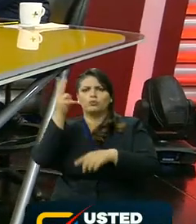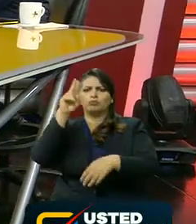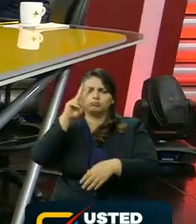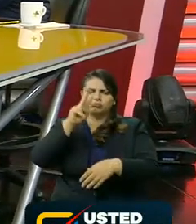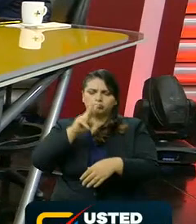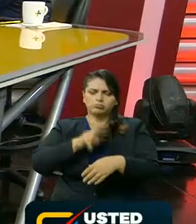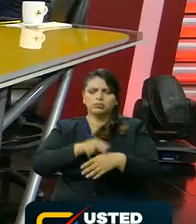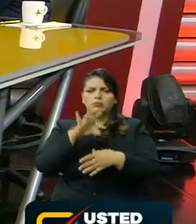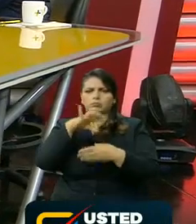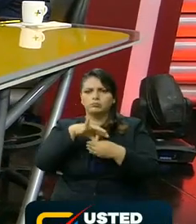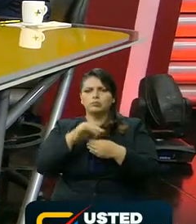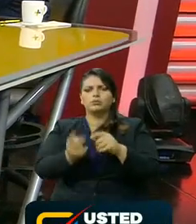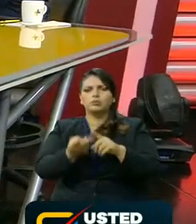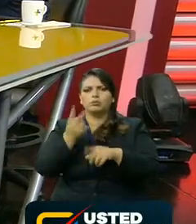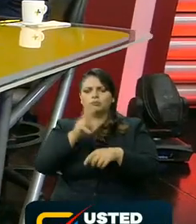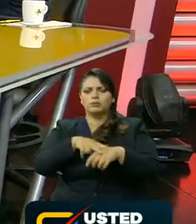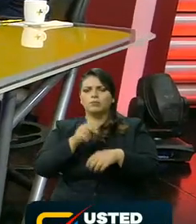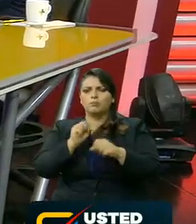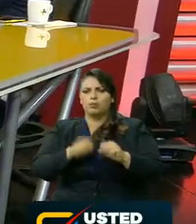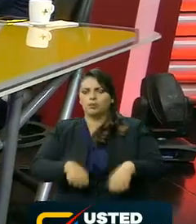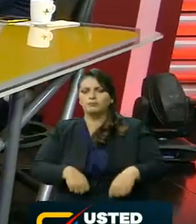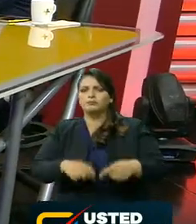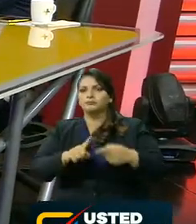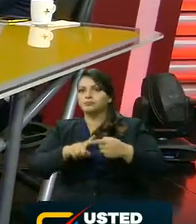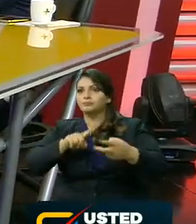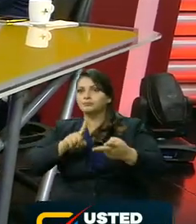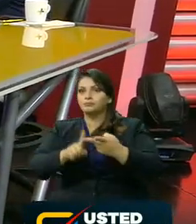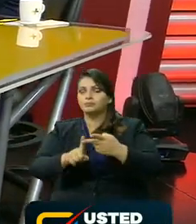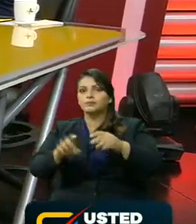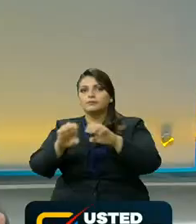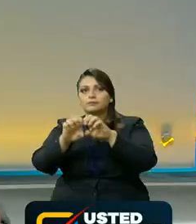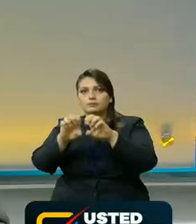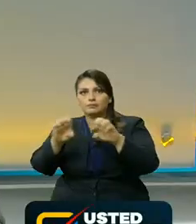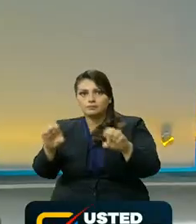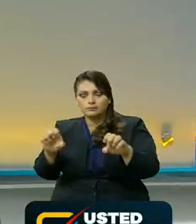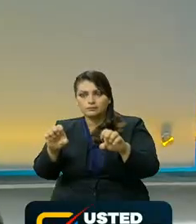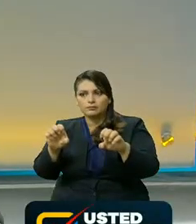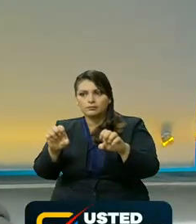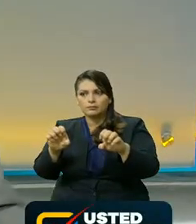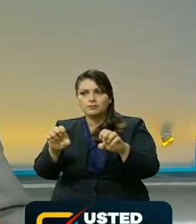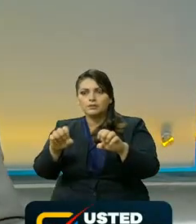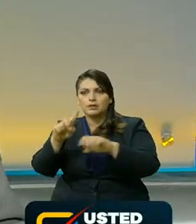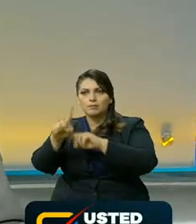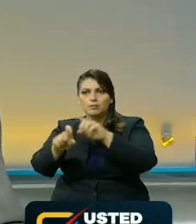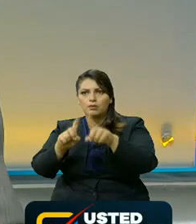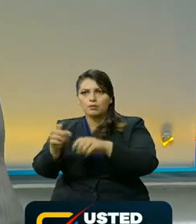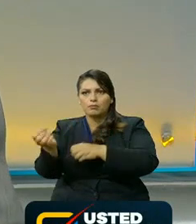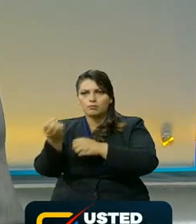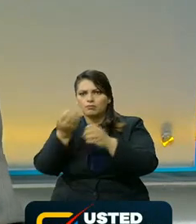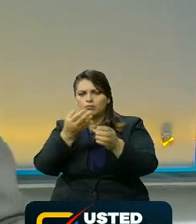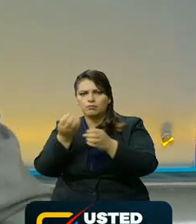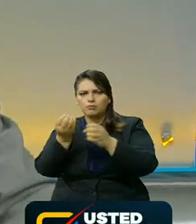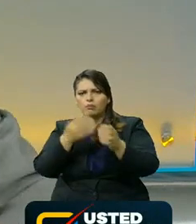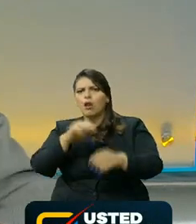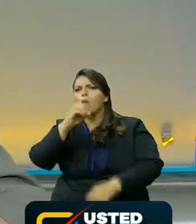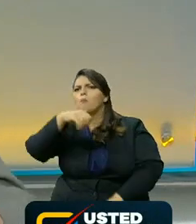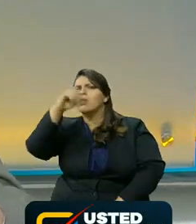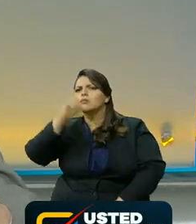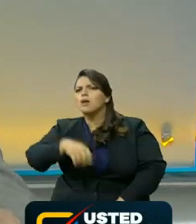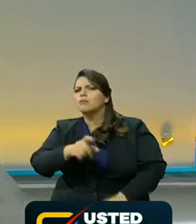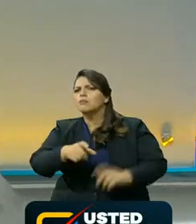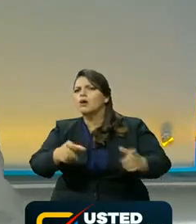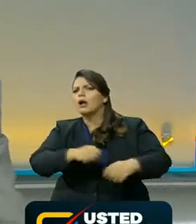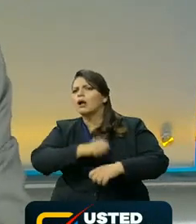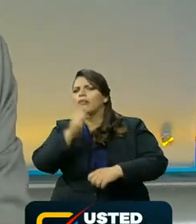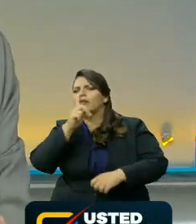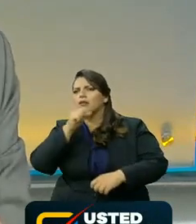intervención, en otro exit poll, da otra cifra. Y una tercera cifra. Entonces el país no puede